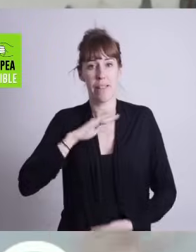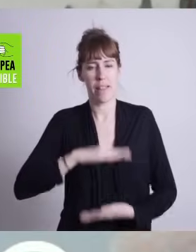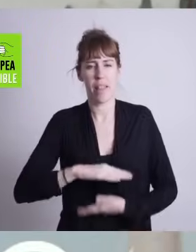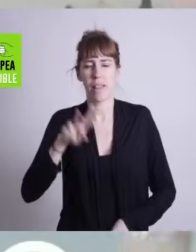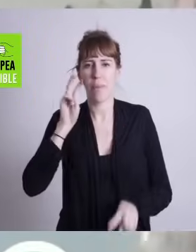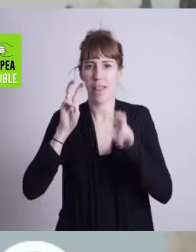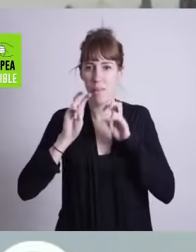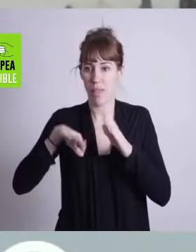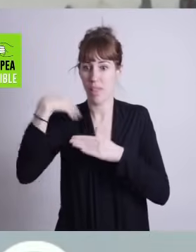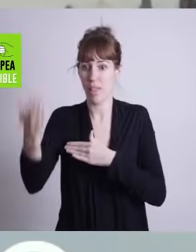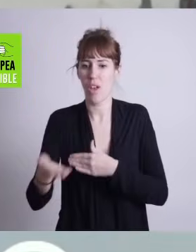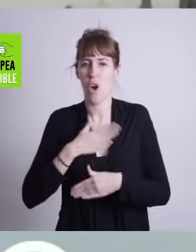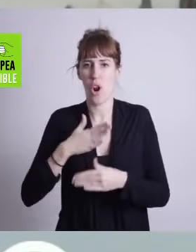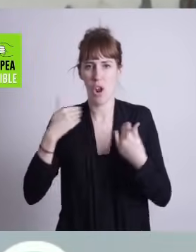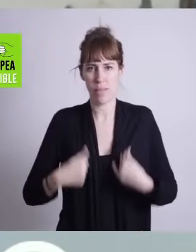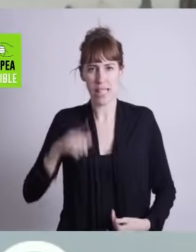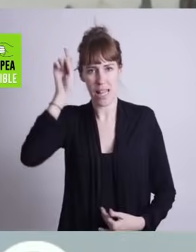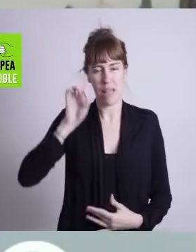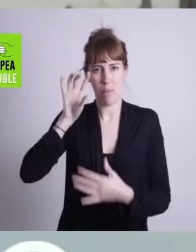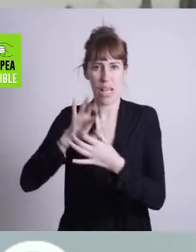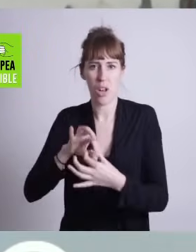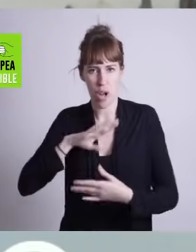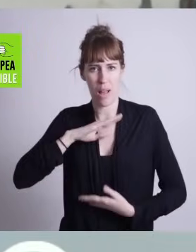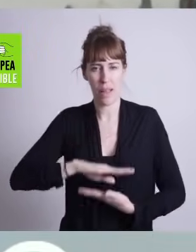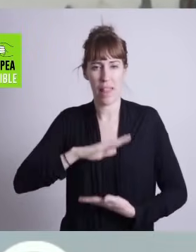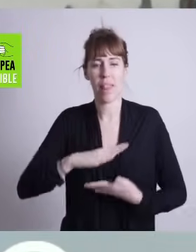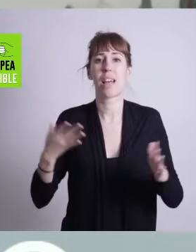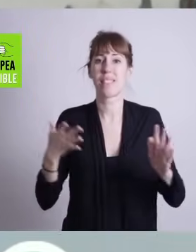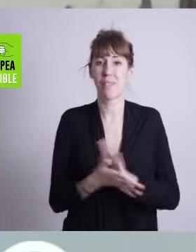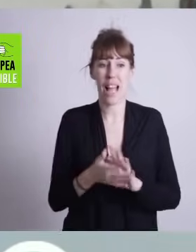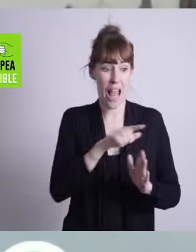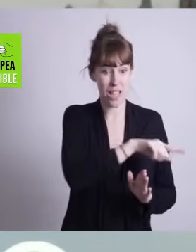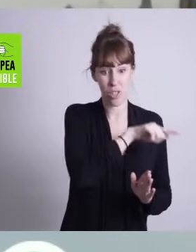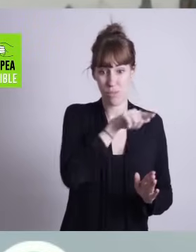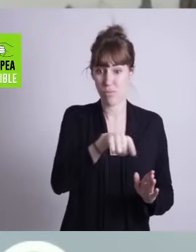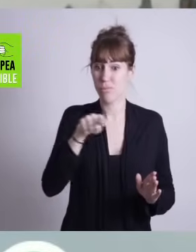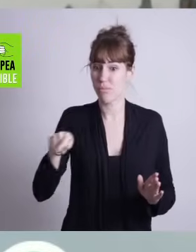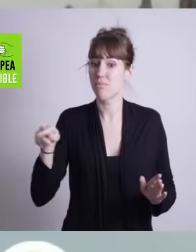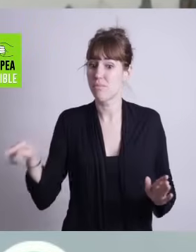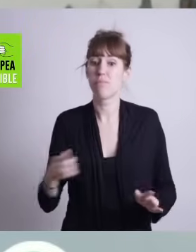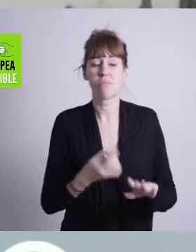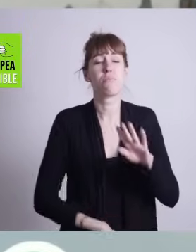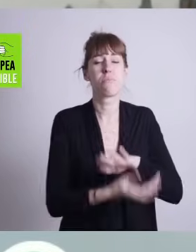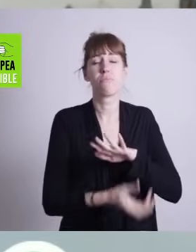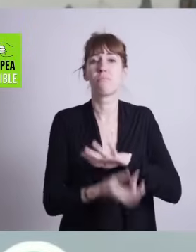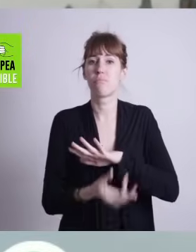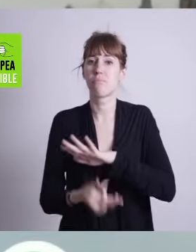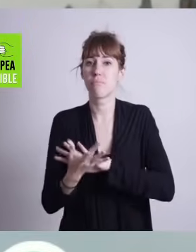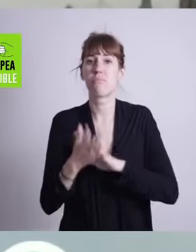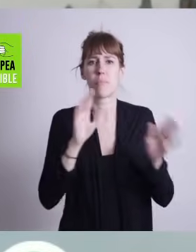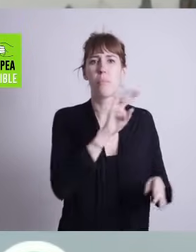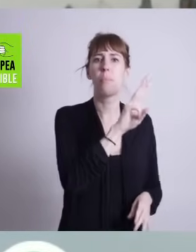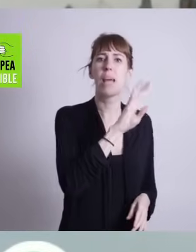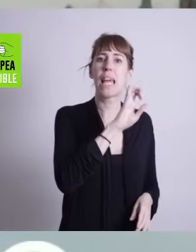al otro lado y de conexión con nuestro ser divino. En todo ello intervienen estos neurotransmisores, pero no solamente los produce la glándula